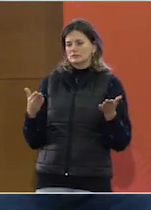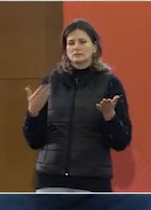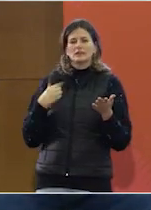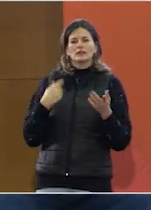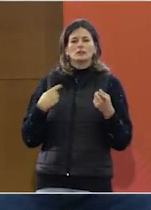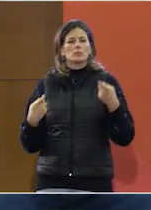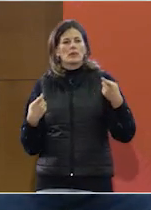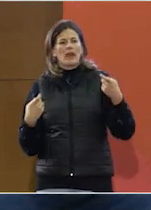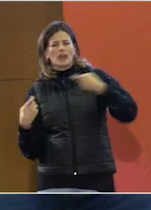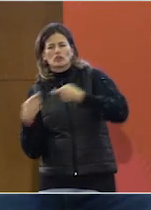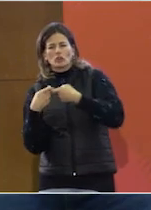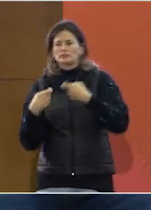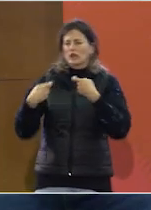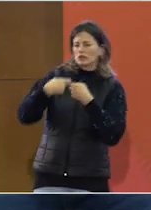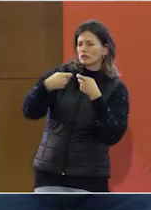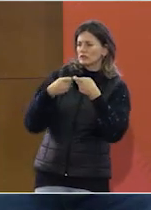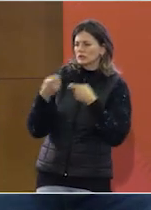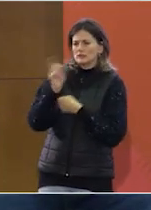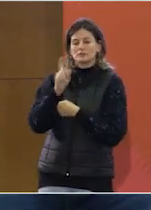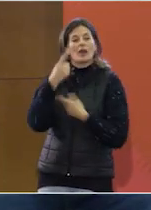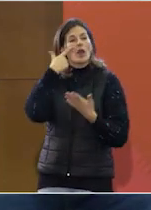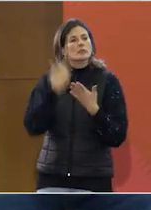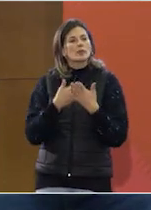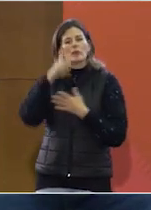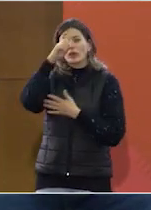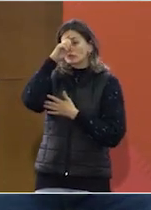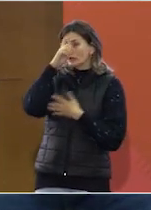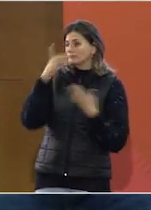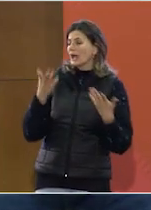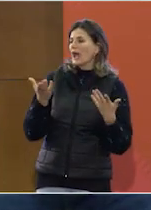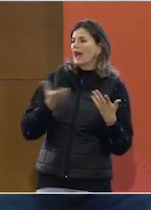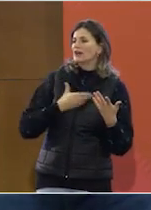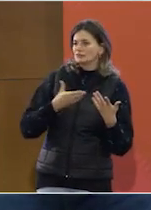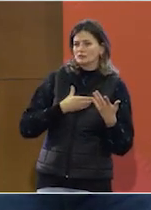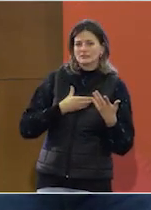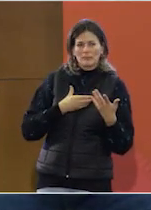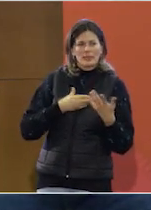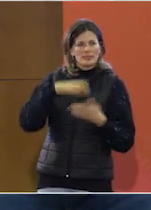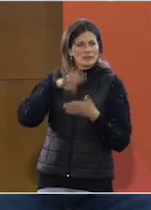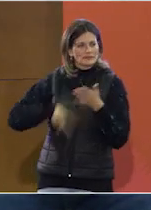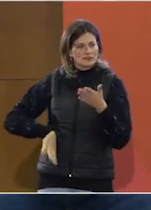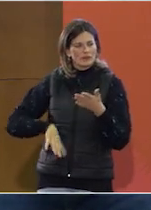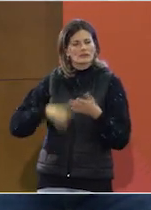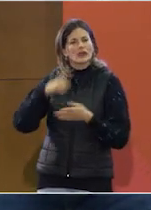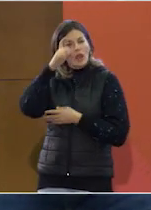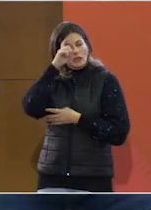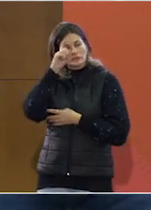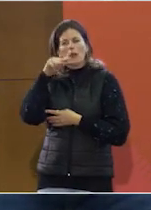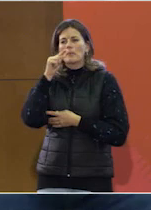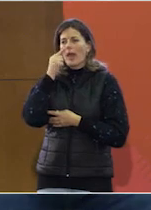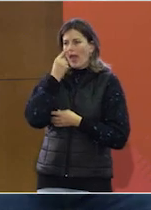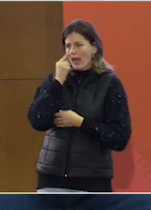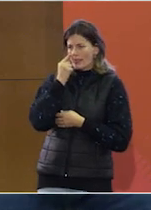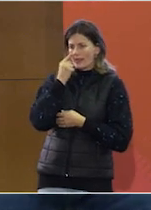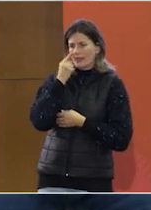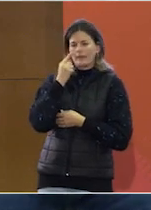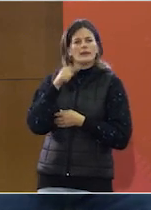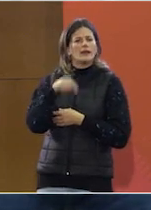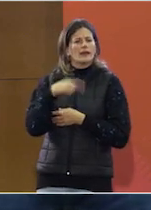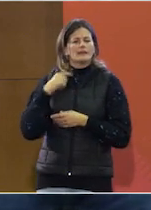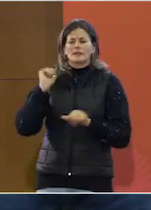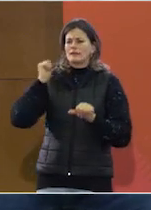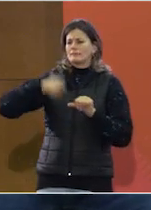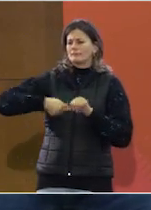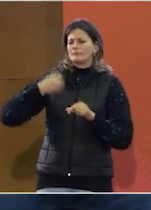mitad contra la otra mitad. Y esa prueba se llama Ayuntamiento de Barcelona y se llama Ada Colau. Ada Colau lleva